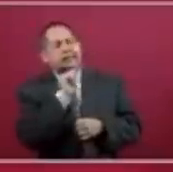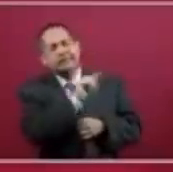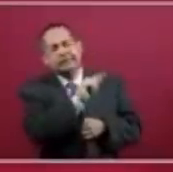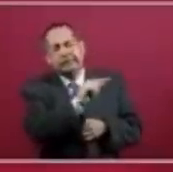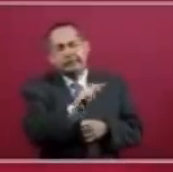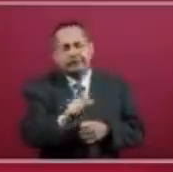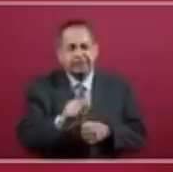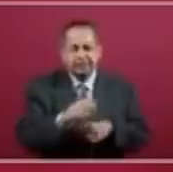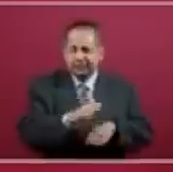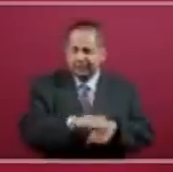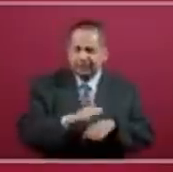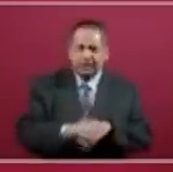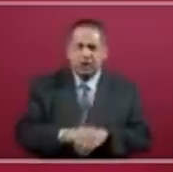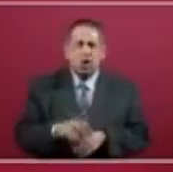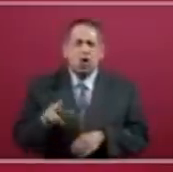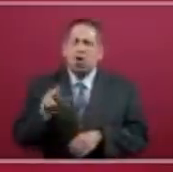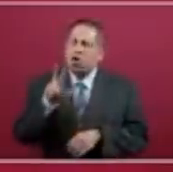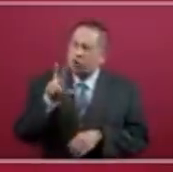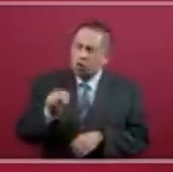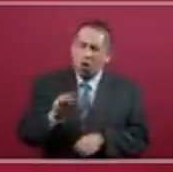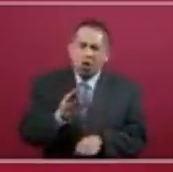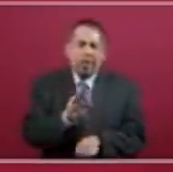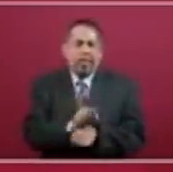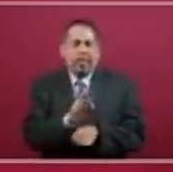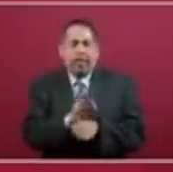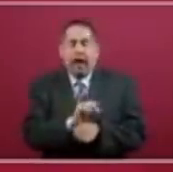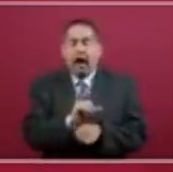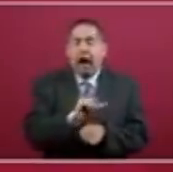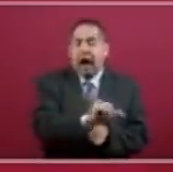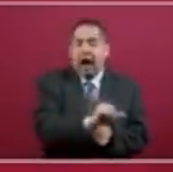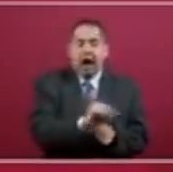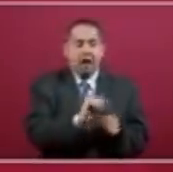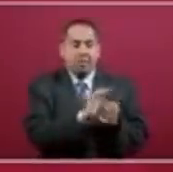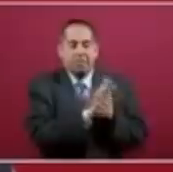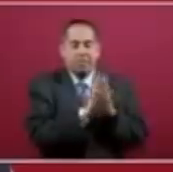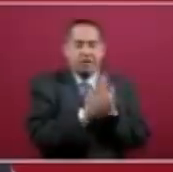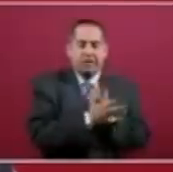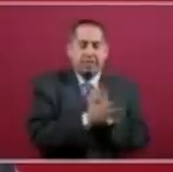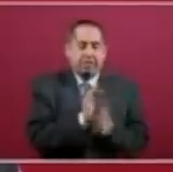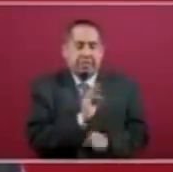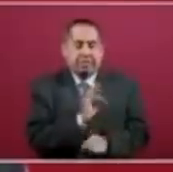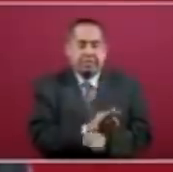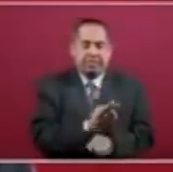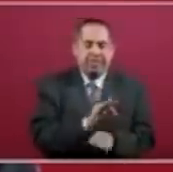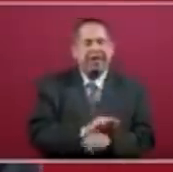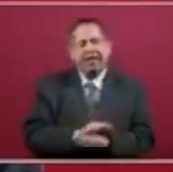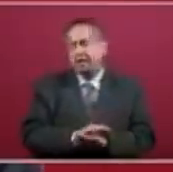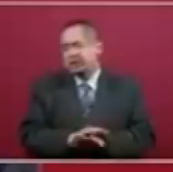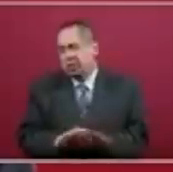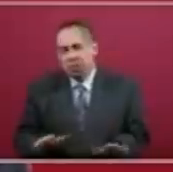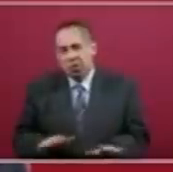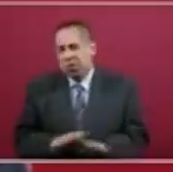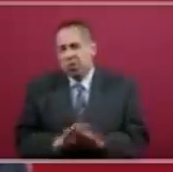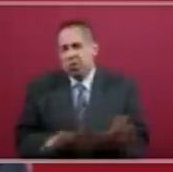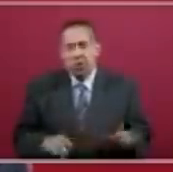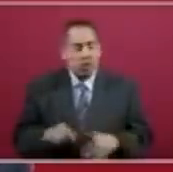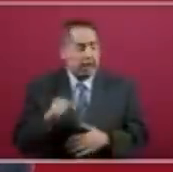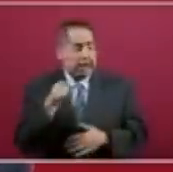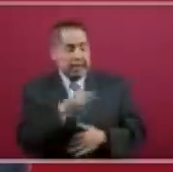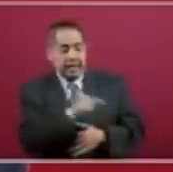que no protejan a quienes se dedican a